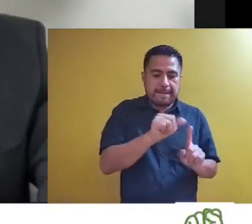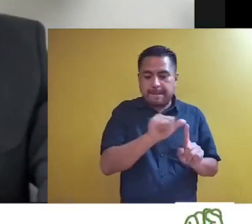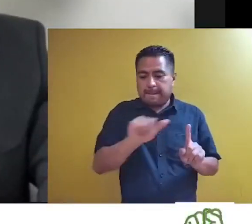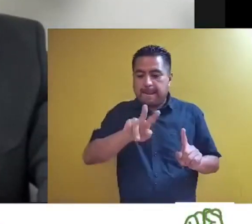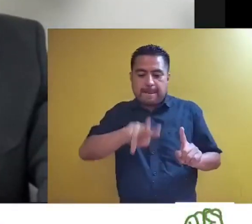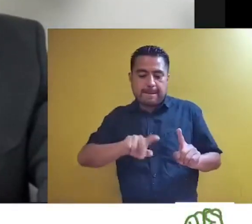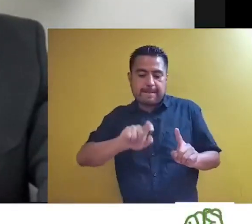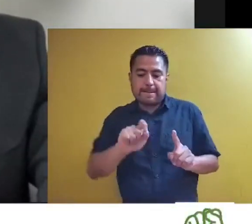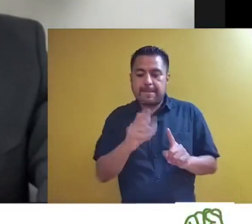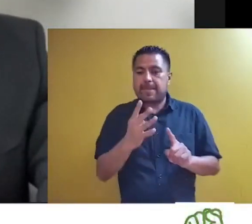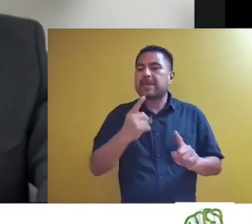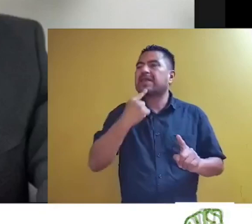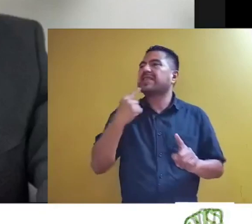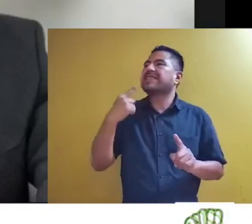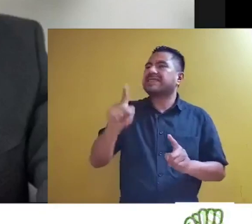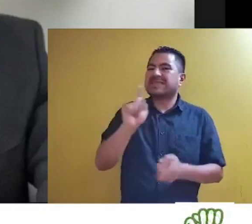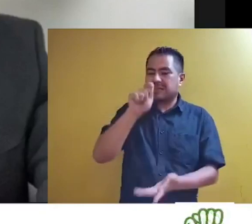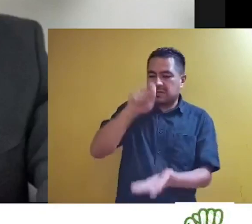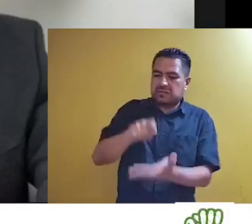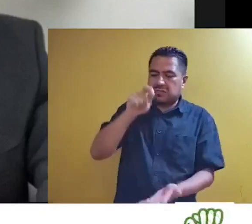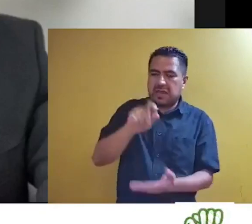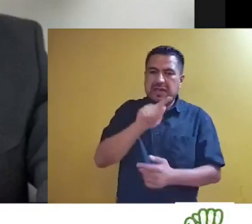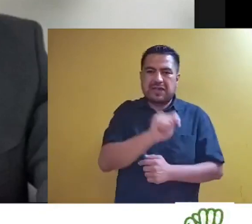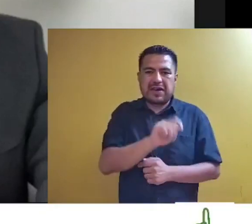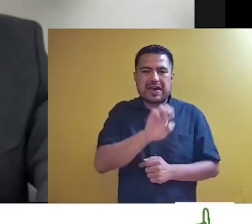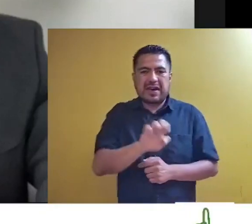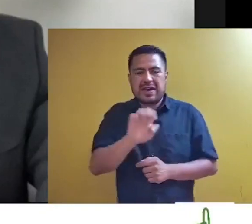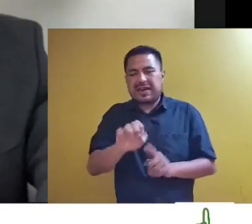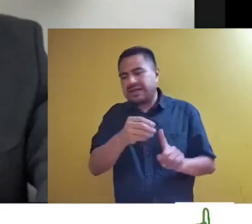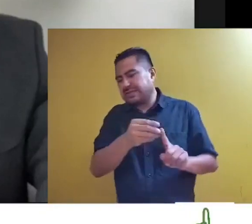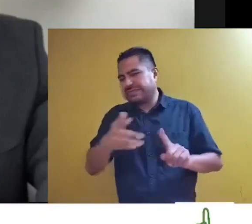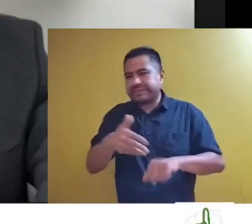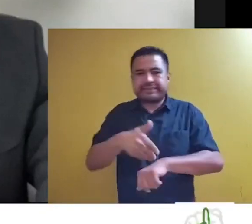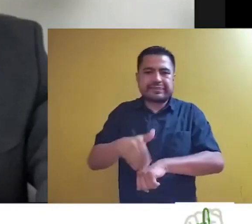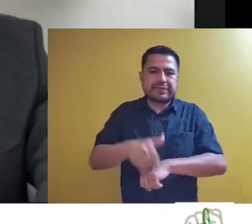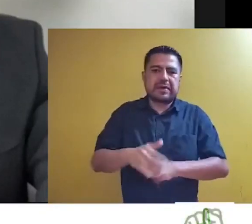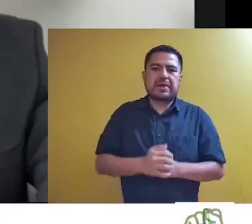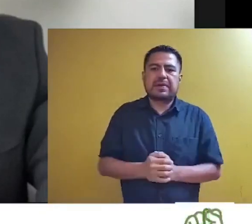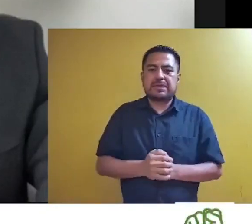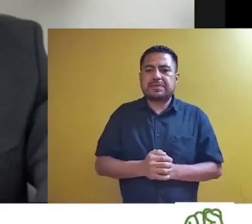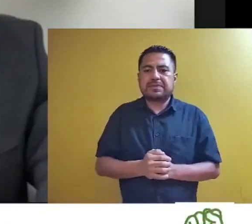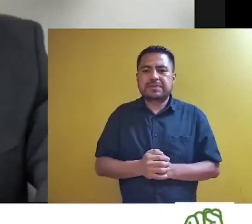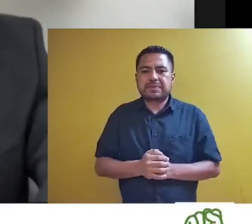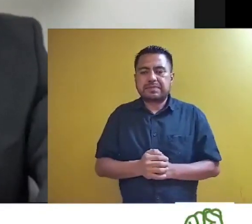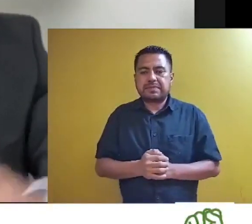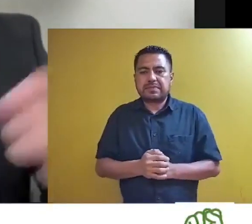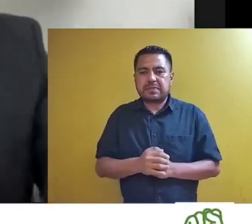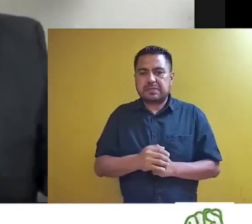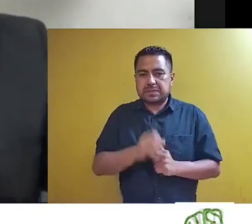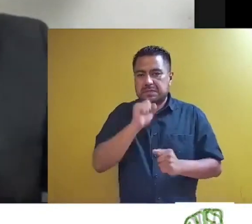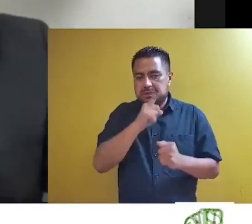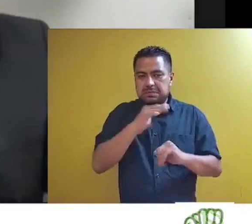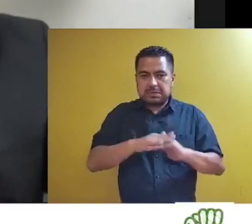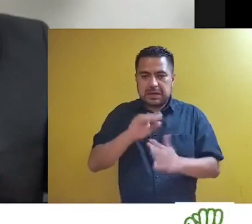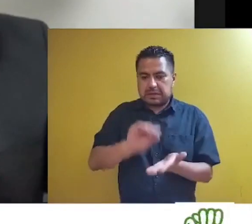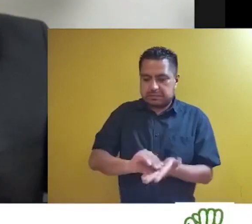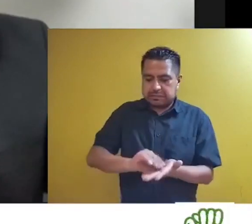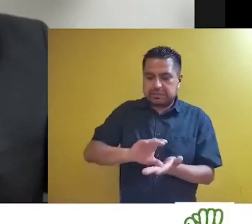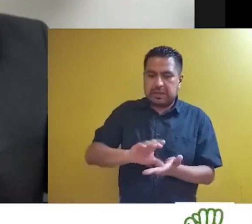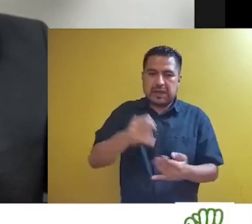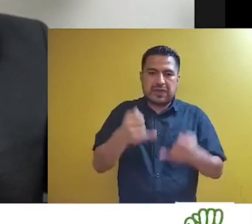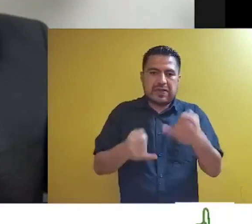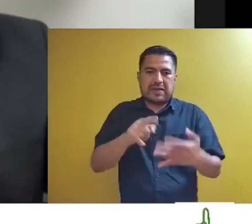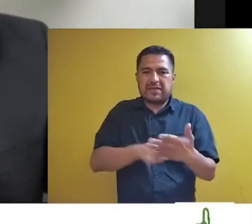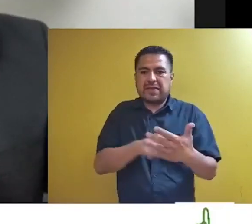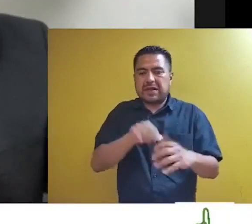2023-2024 en cumplimiento de la sentencia emitida en el expediente TE diagonal GEC diagonal 76 diagonal 2023 y acumulados por el Tribunal Electoral